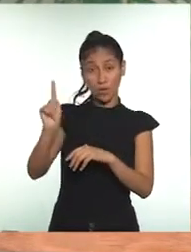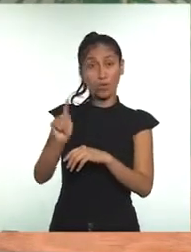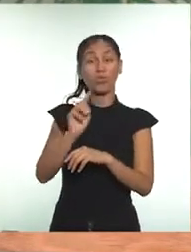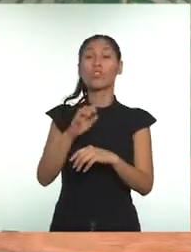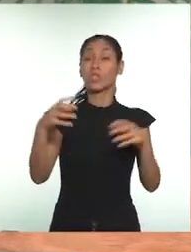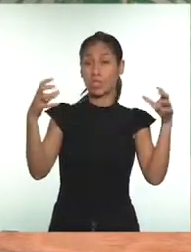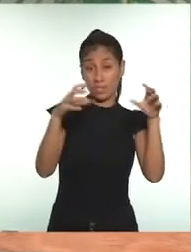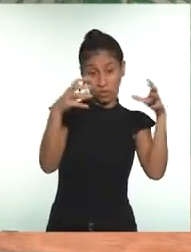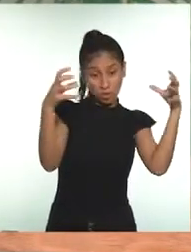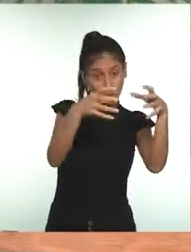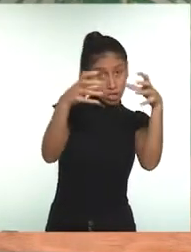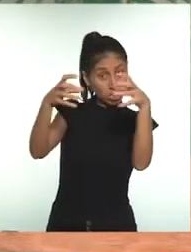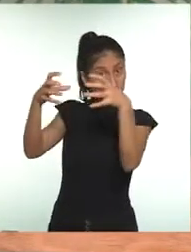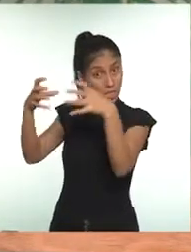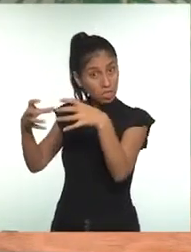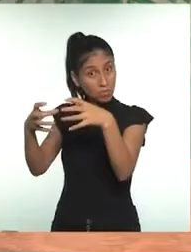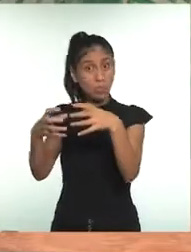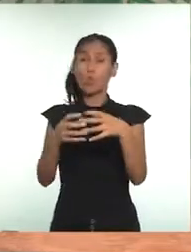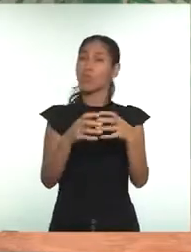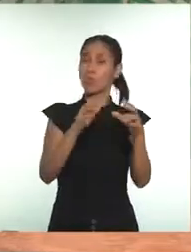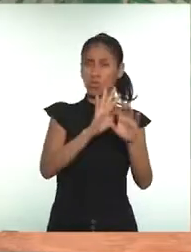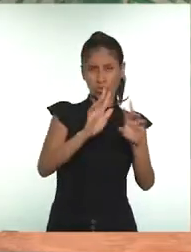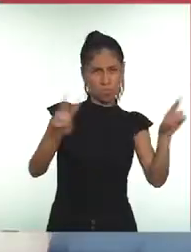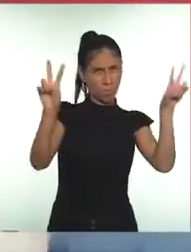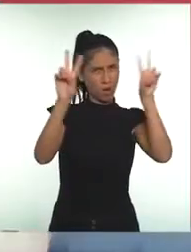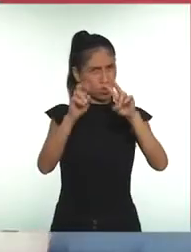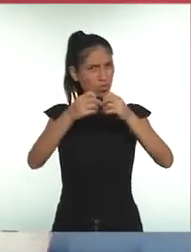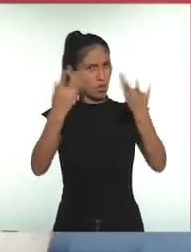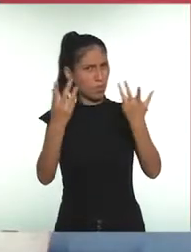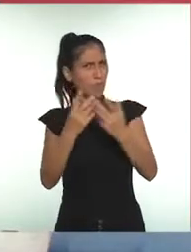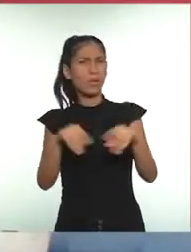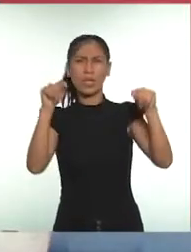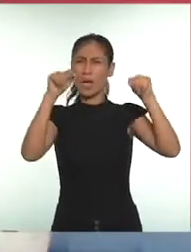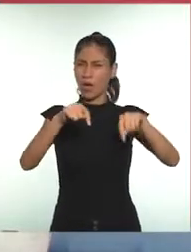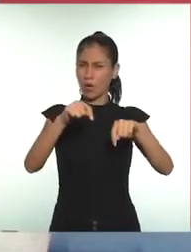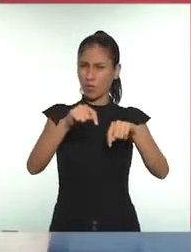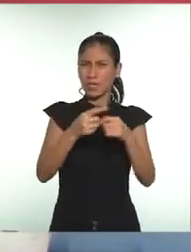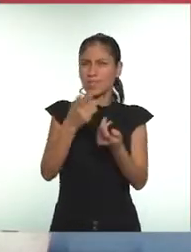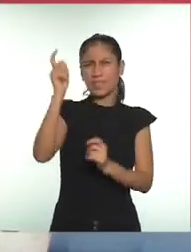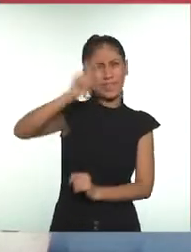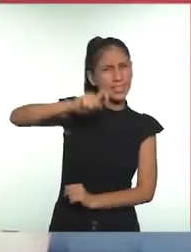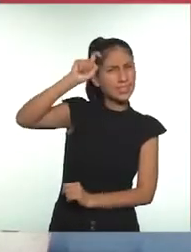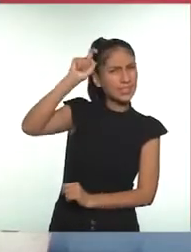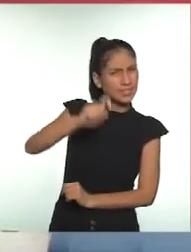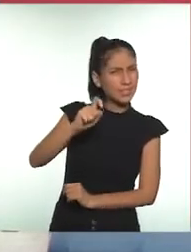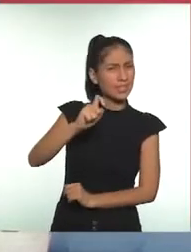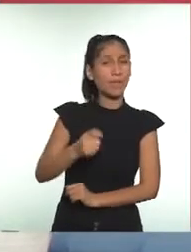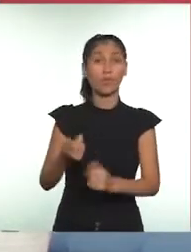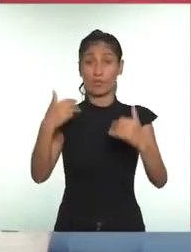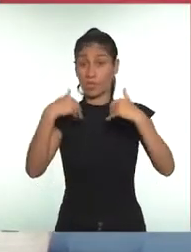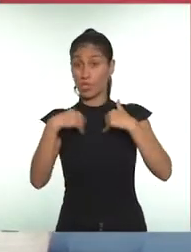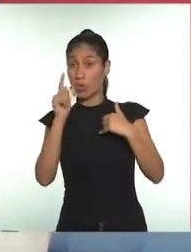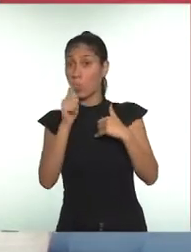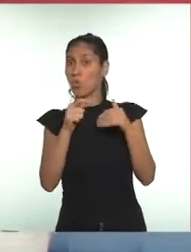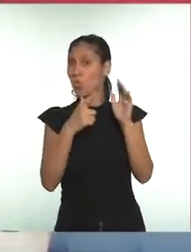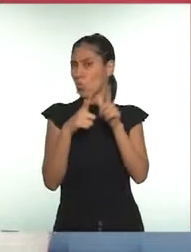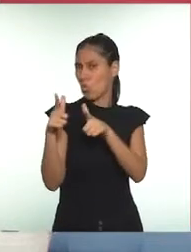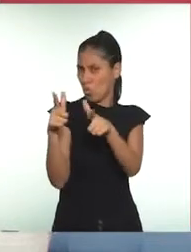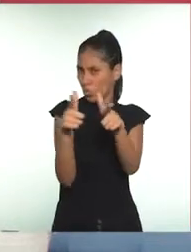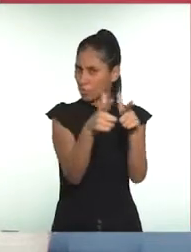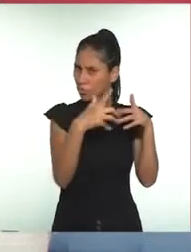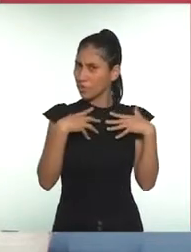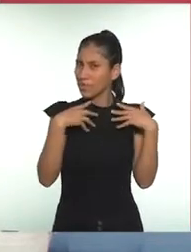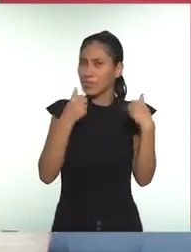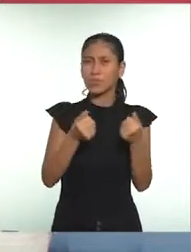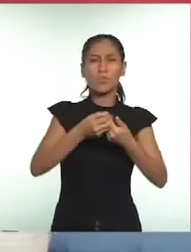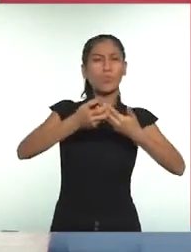que se observan en equipos médicos que se pueden tener en casa. Porque especialmente ahora que necesitamos tener un mayor control sobre nuestra salud,